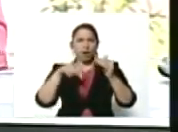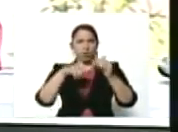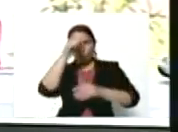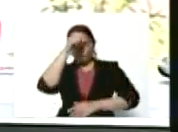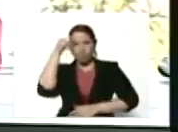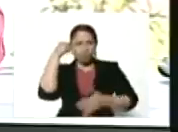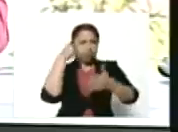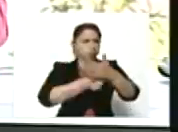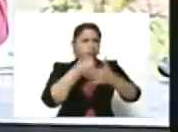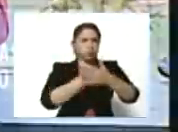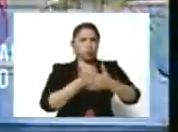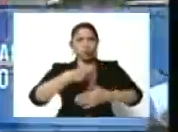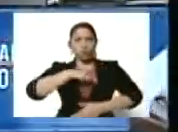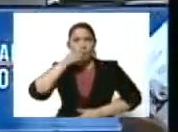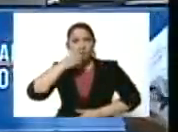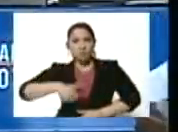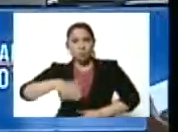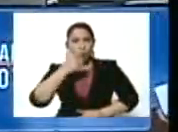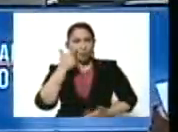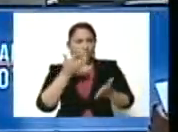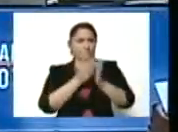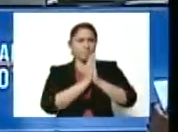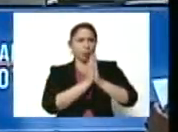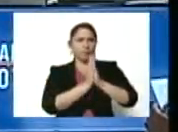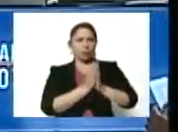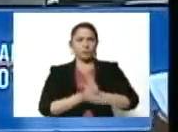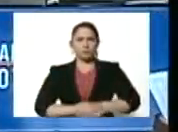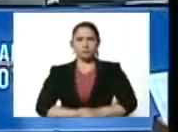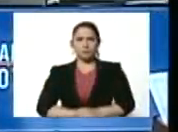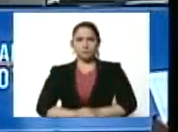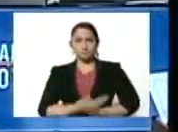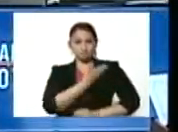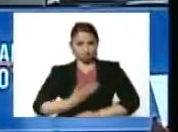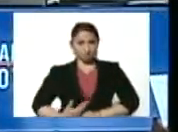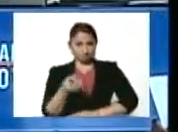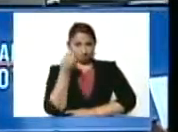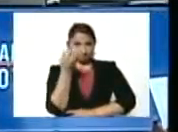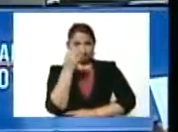batalla a nuestro pueblo. Por favor, presidente de la Asamblea.